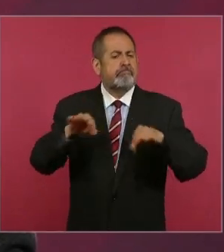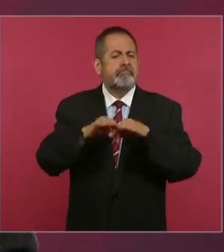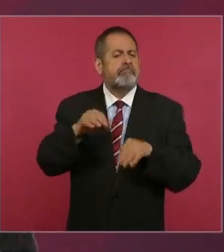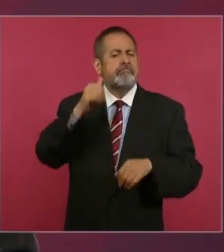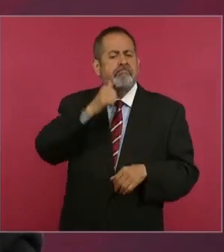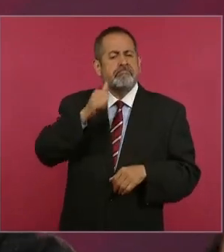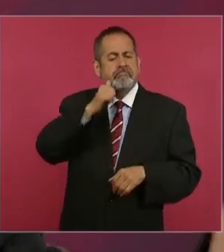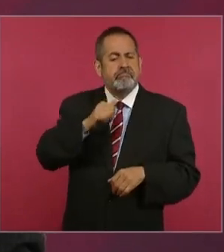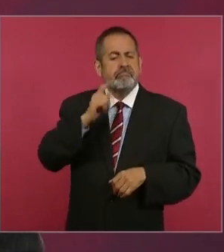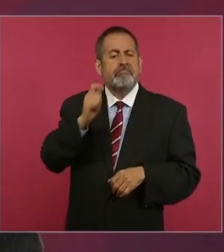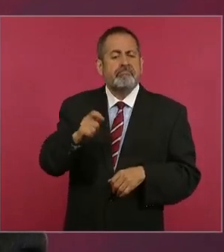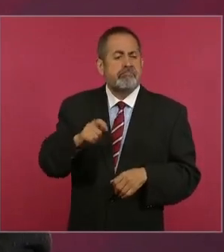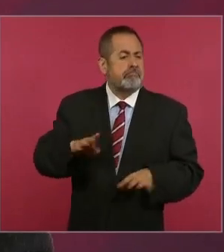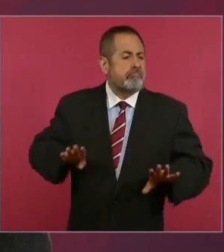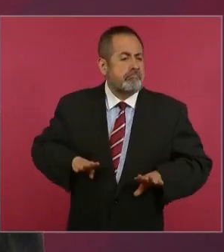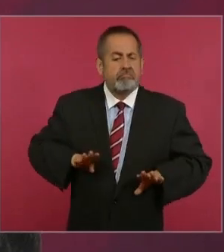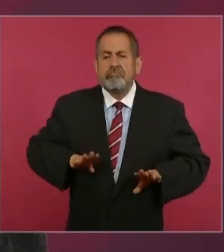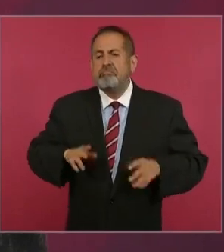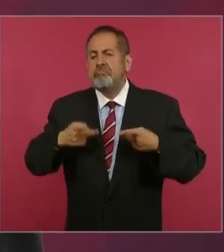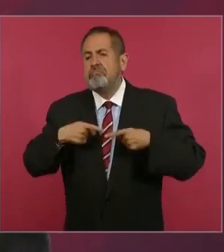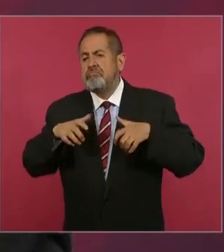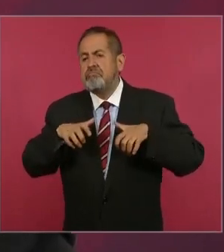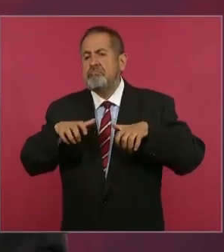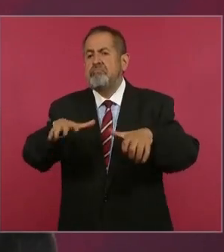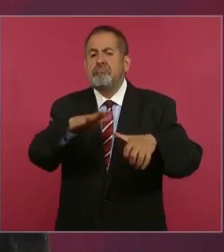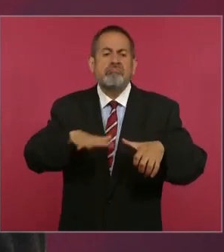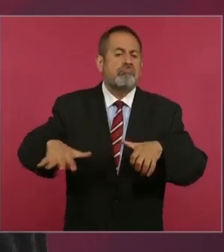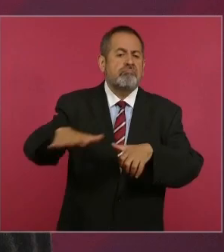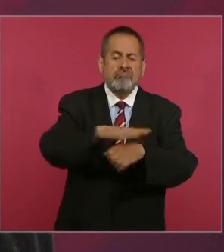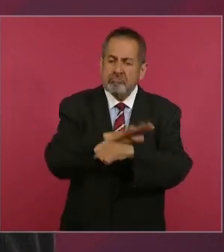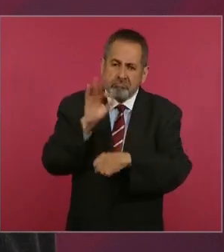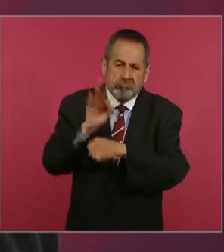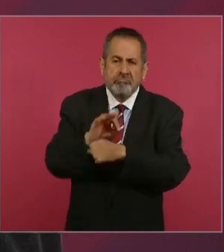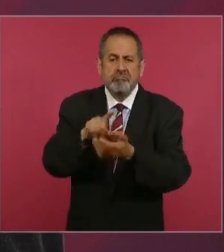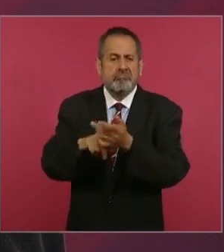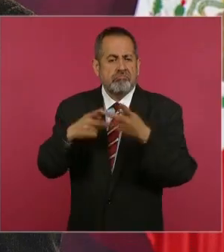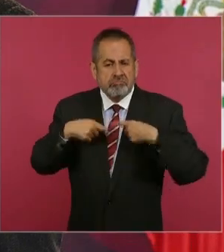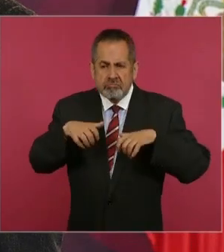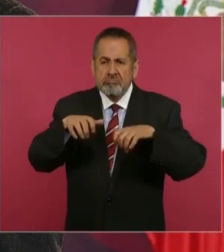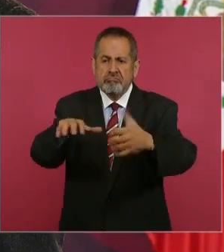siempre el interés general el interés del